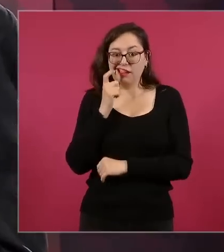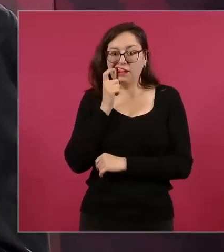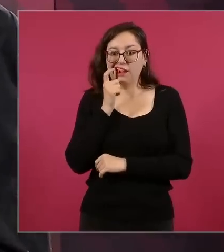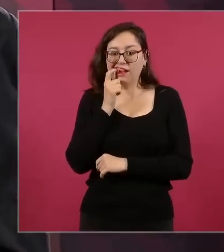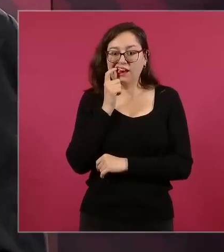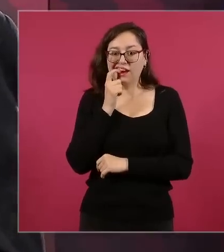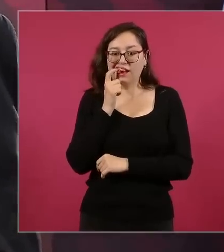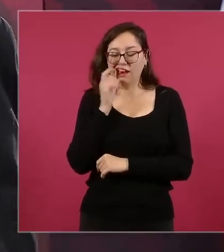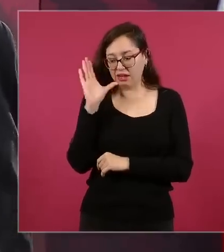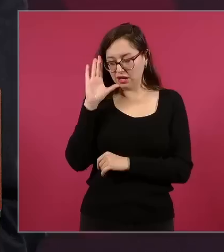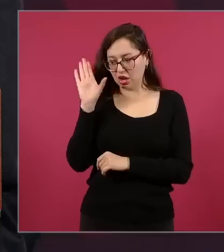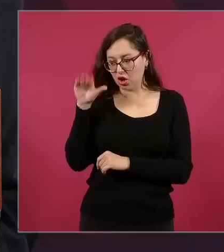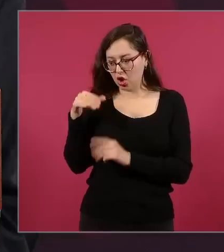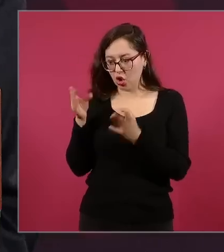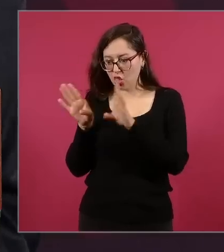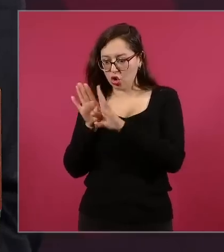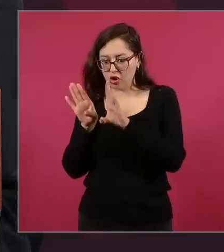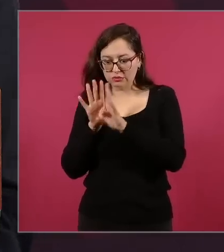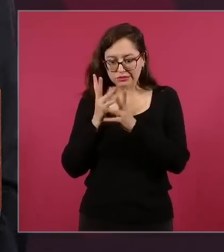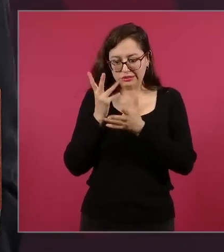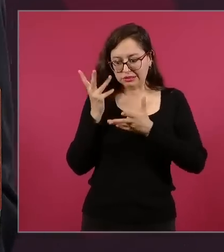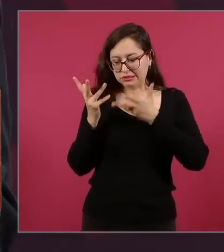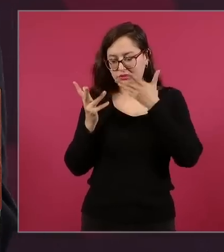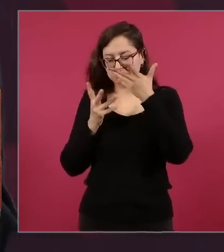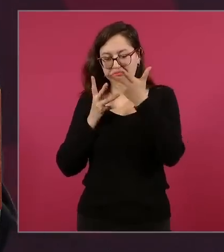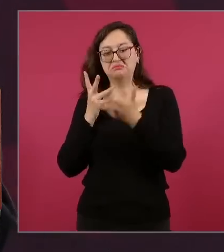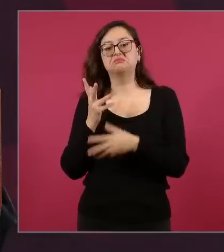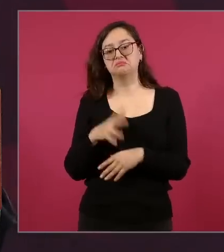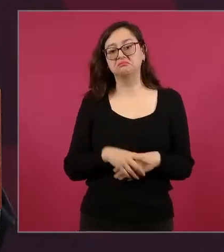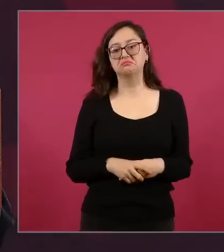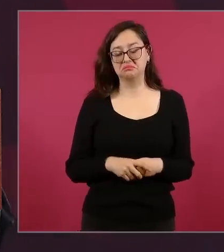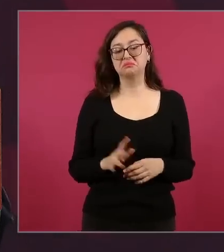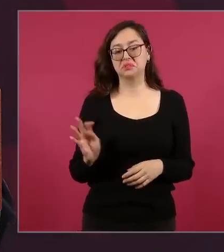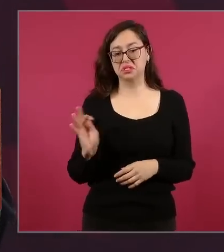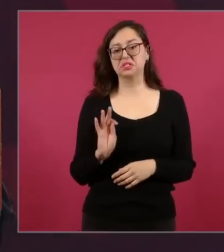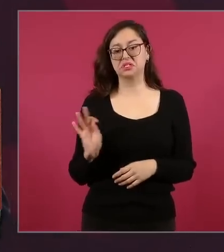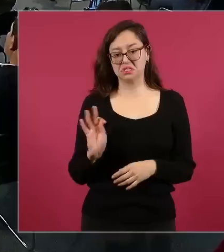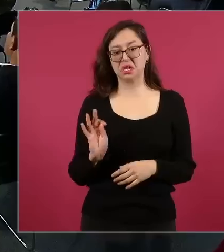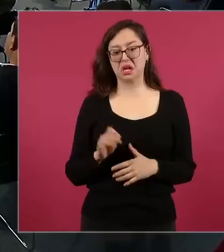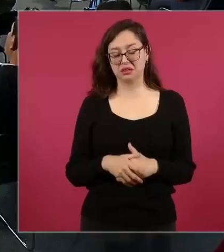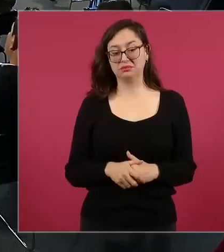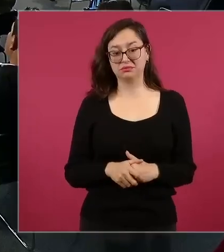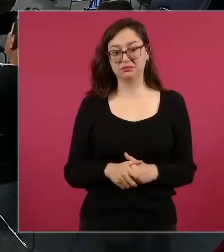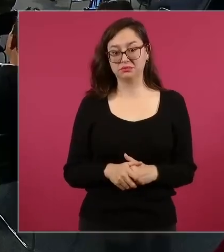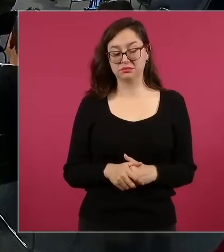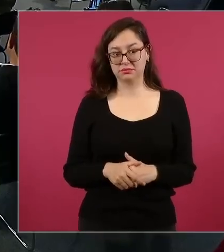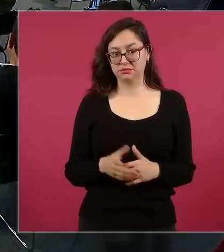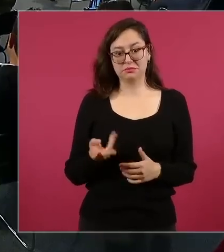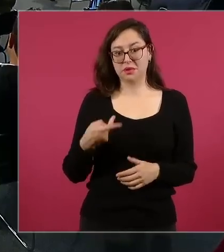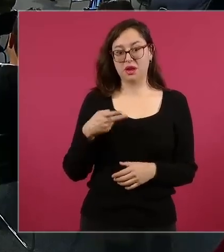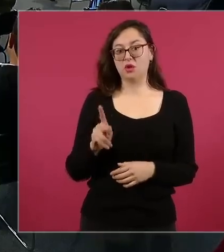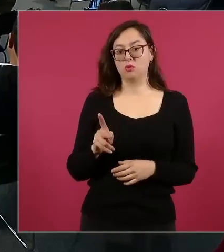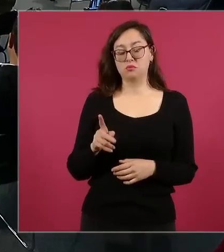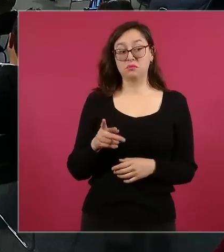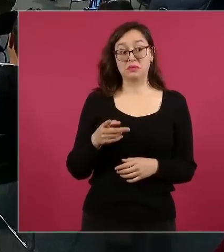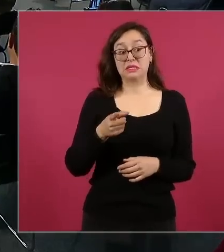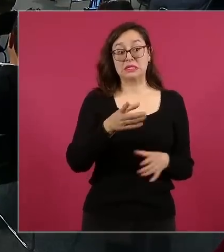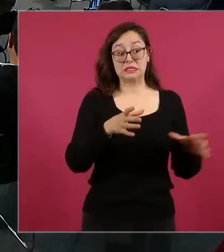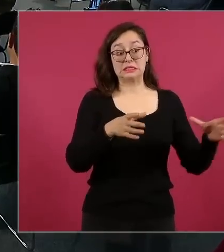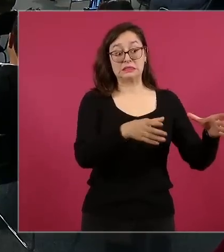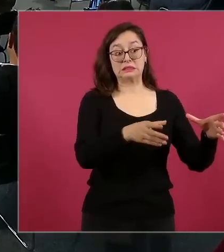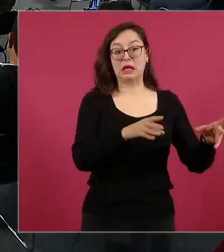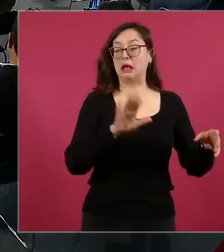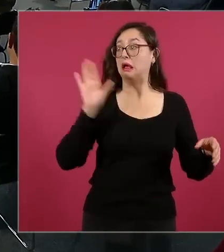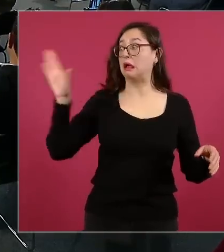manifestando, que le den entrada en vez de rechazarlo, ¿sí?, de